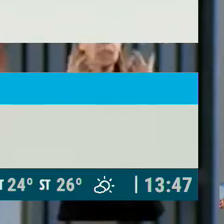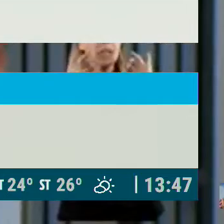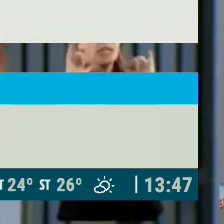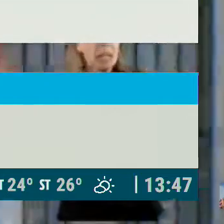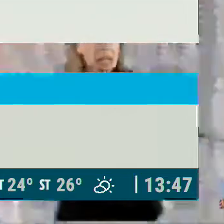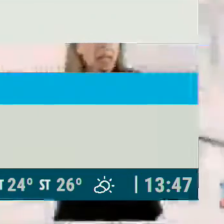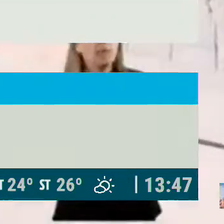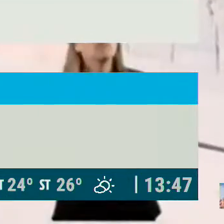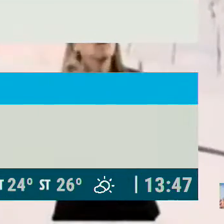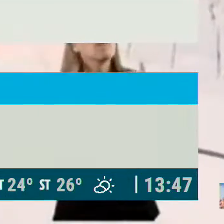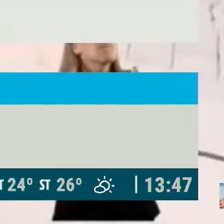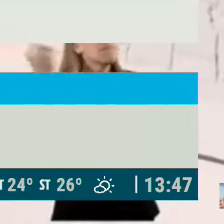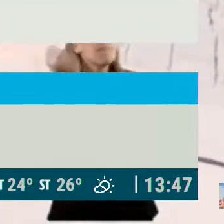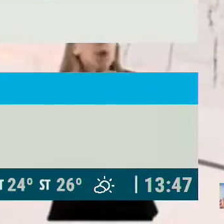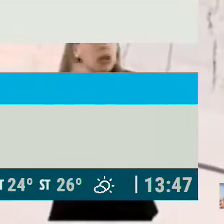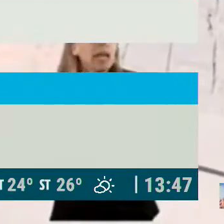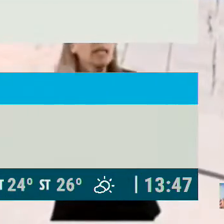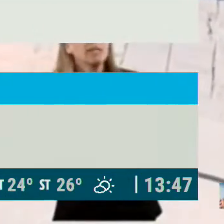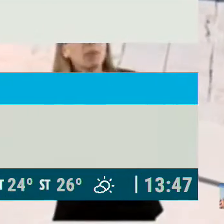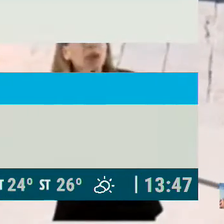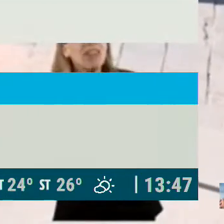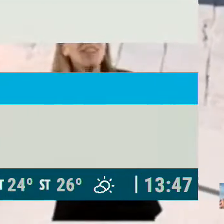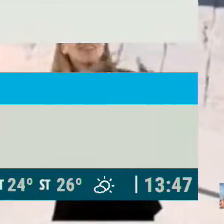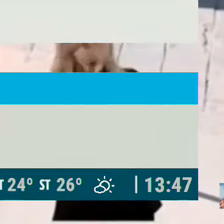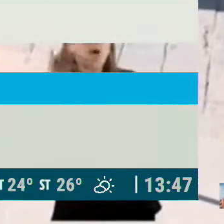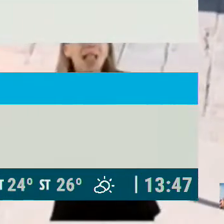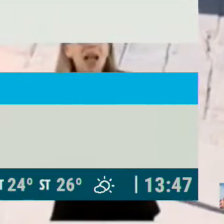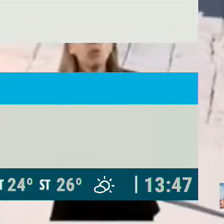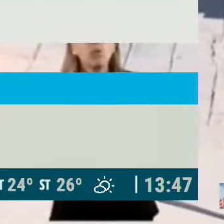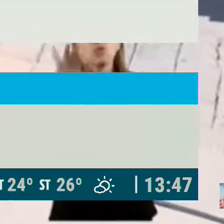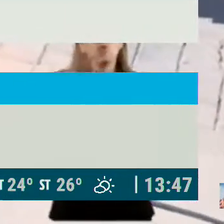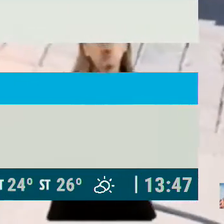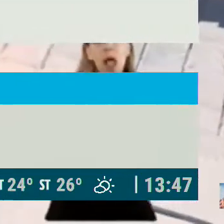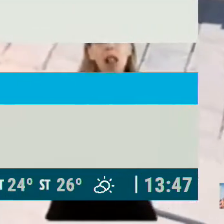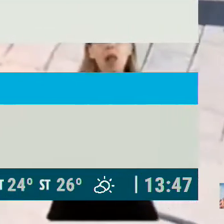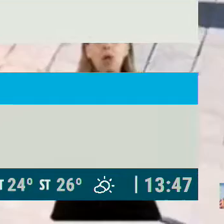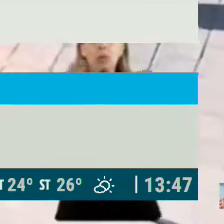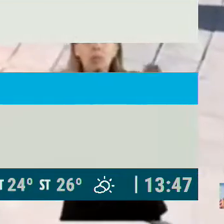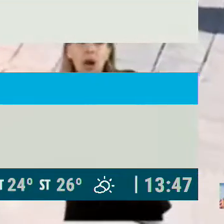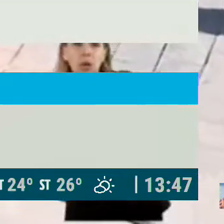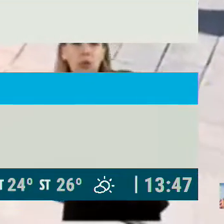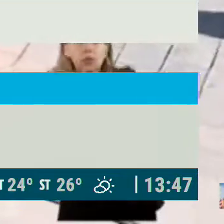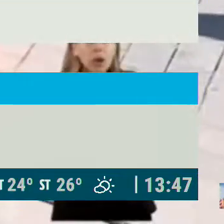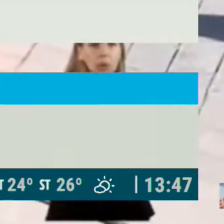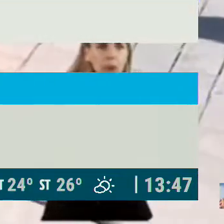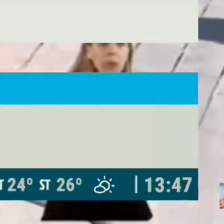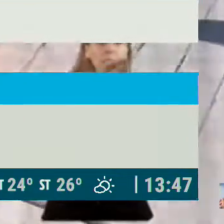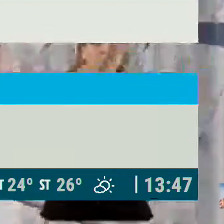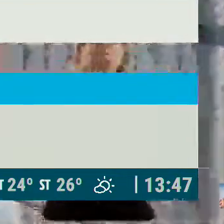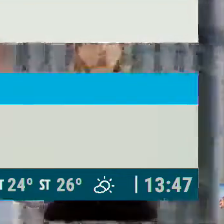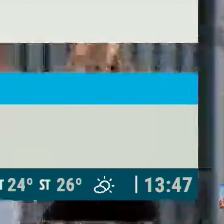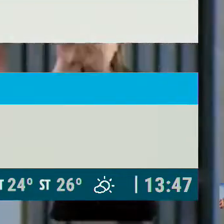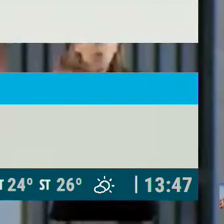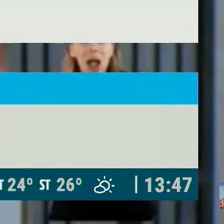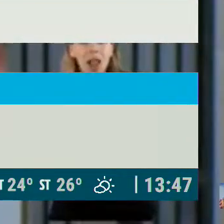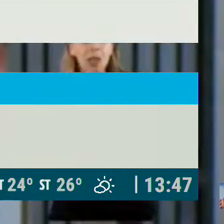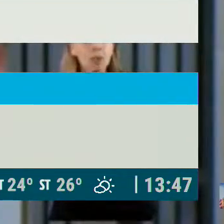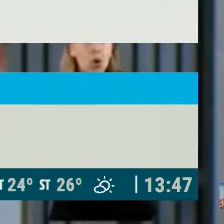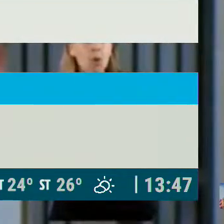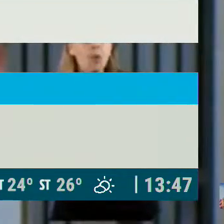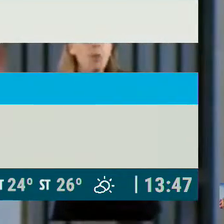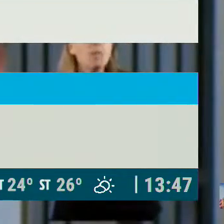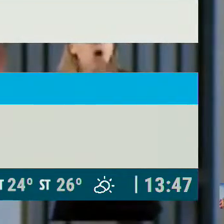los convoco a mejorar la distribución de los ingresos. Hemos avanzado con la generación de trabajo, se expande la